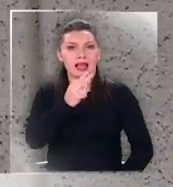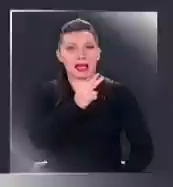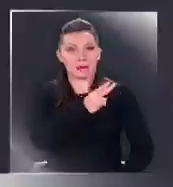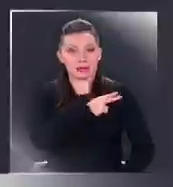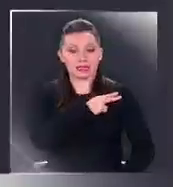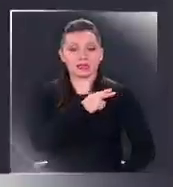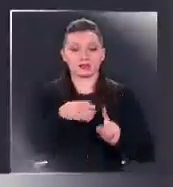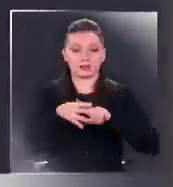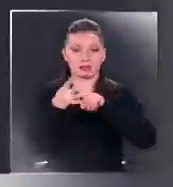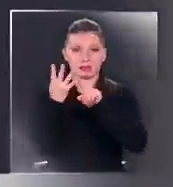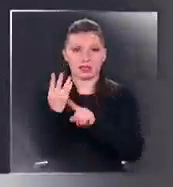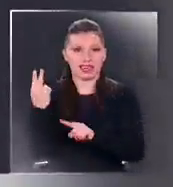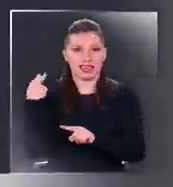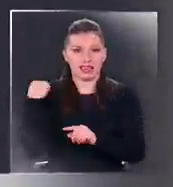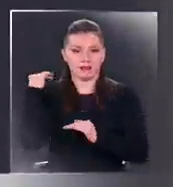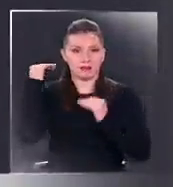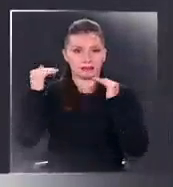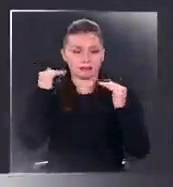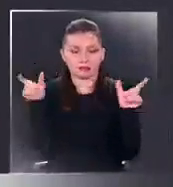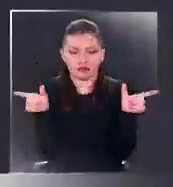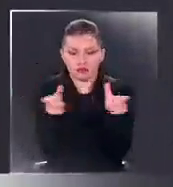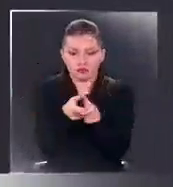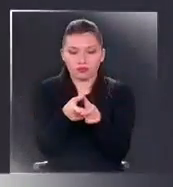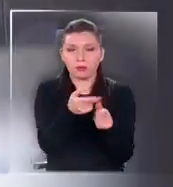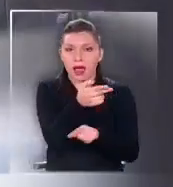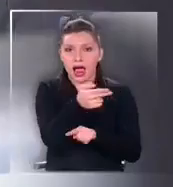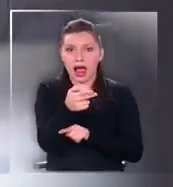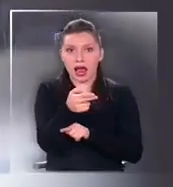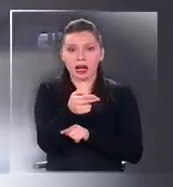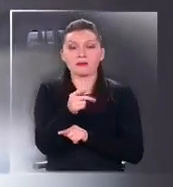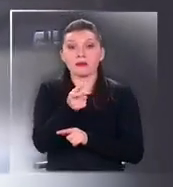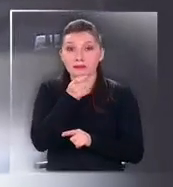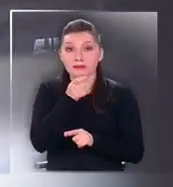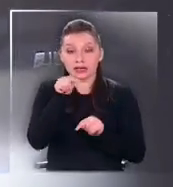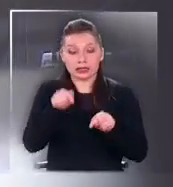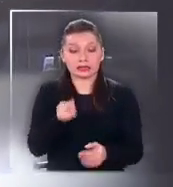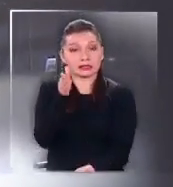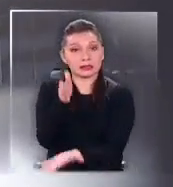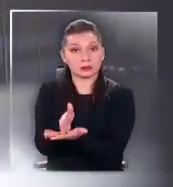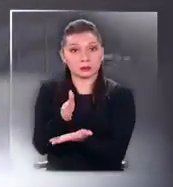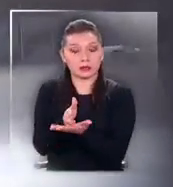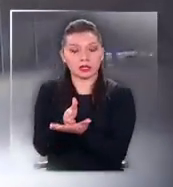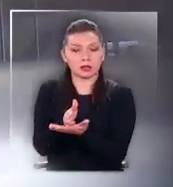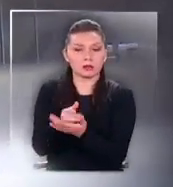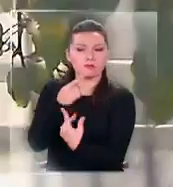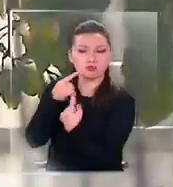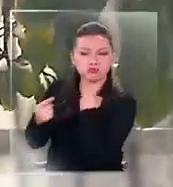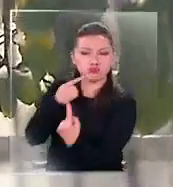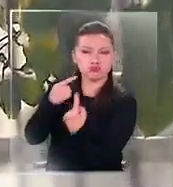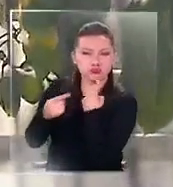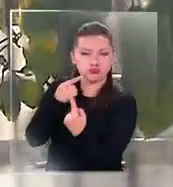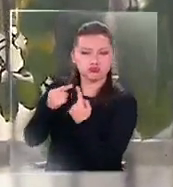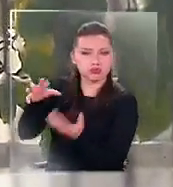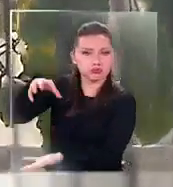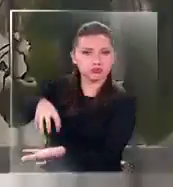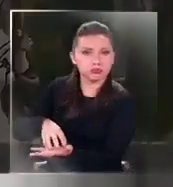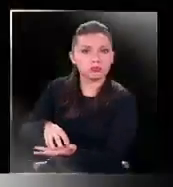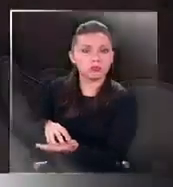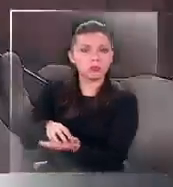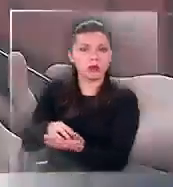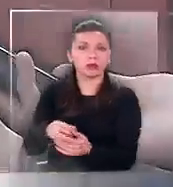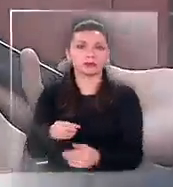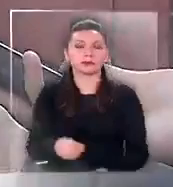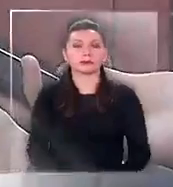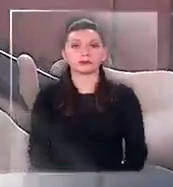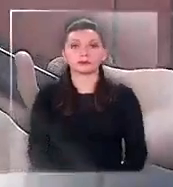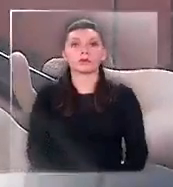y el comandante jefe de la Comisión de Armamento y Municiones de la Escuela fueron interrogados en la Fiscalía Militar.